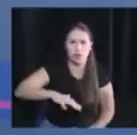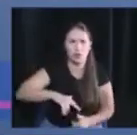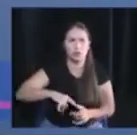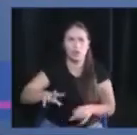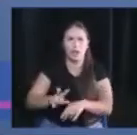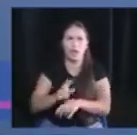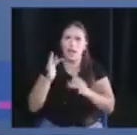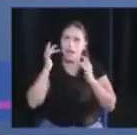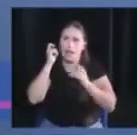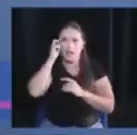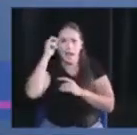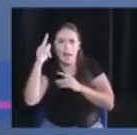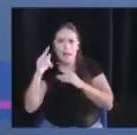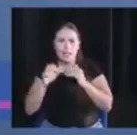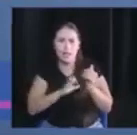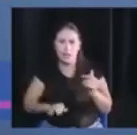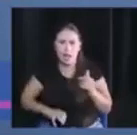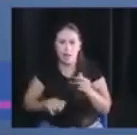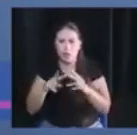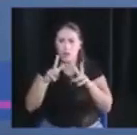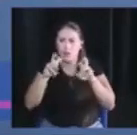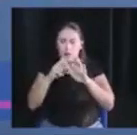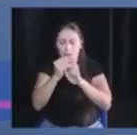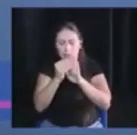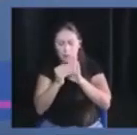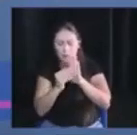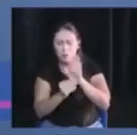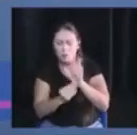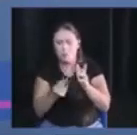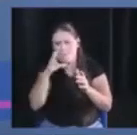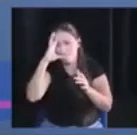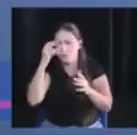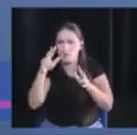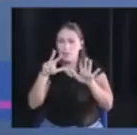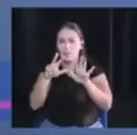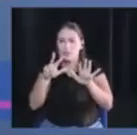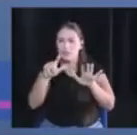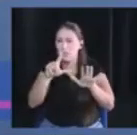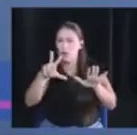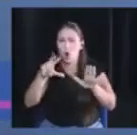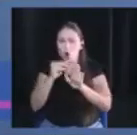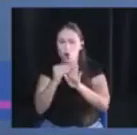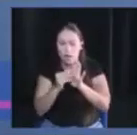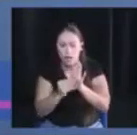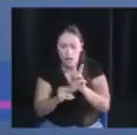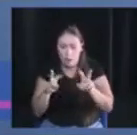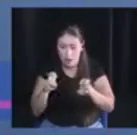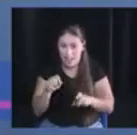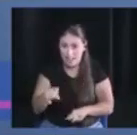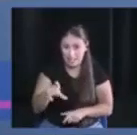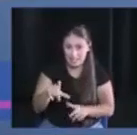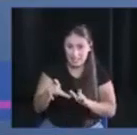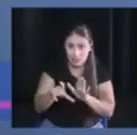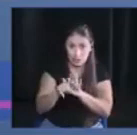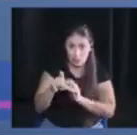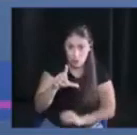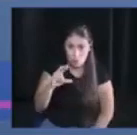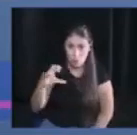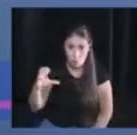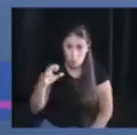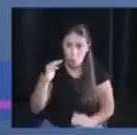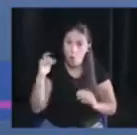inteligencia del Estado y de 7, 8 temas más que no me acuerdo. ¿Esa es una ley para la